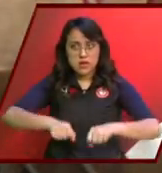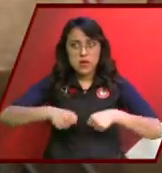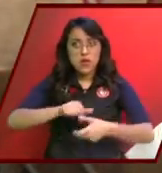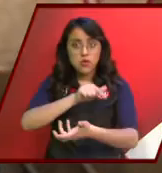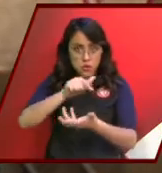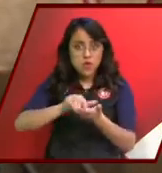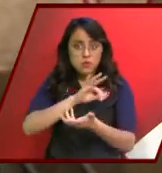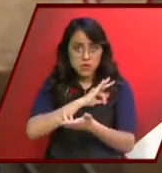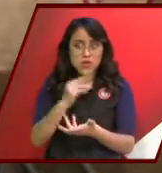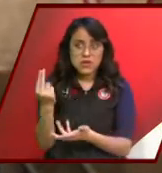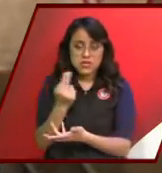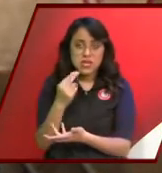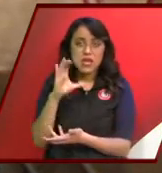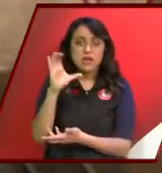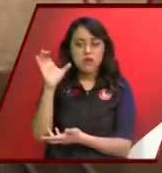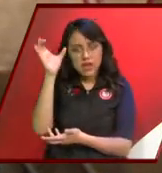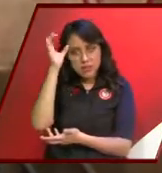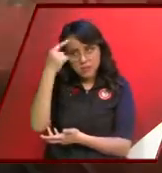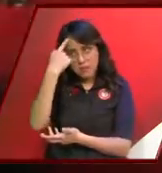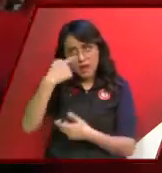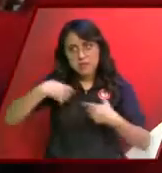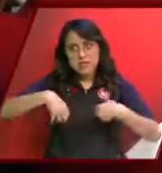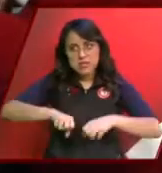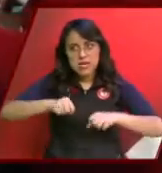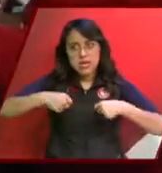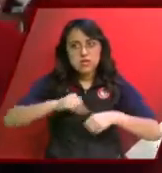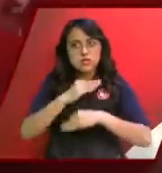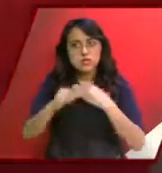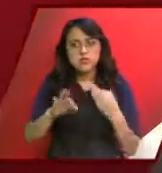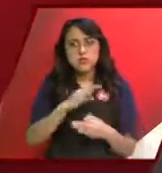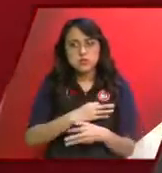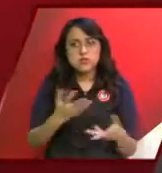lugarcito en donde podría improvisarle su consultorio.